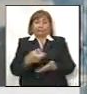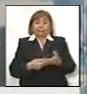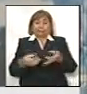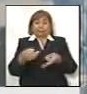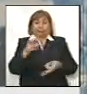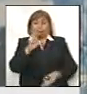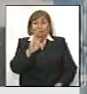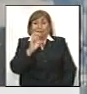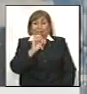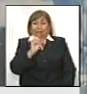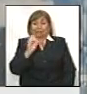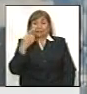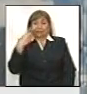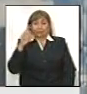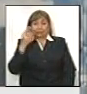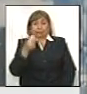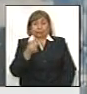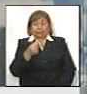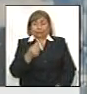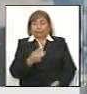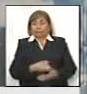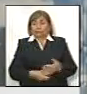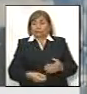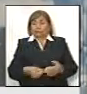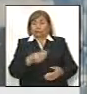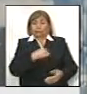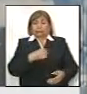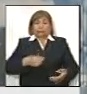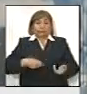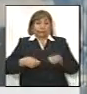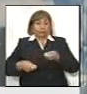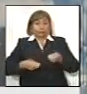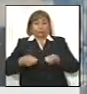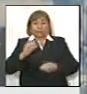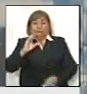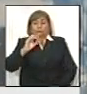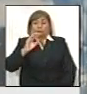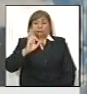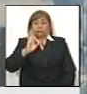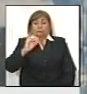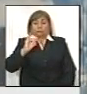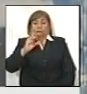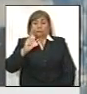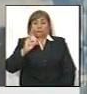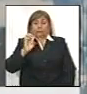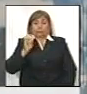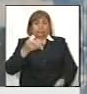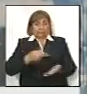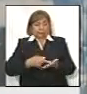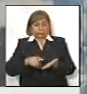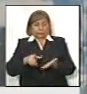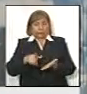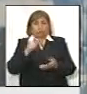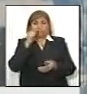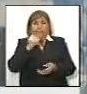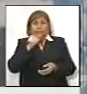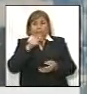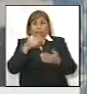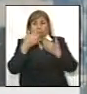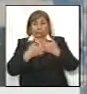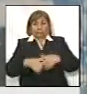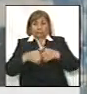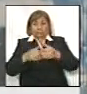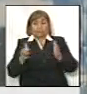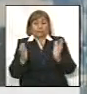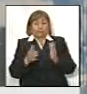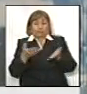de 200 millones de soles administrado por COFIDE vaya dirigido justamente a esos microempresarios